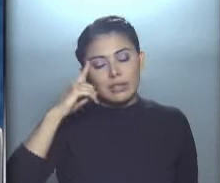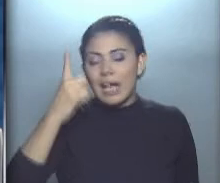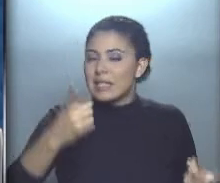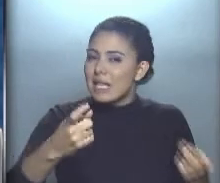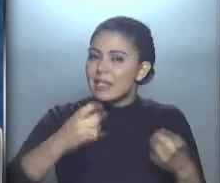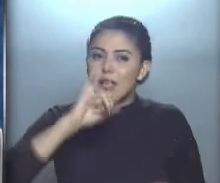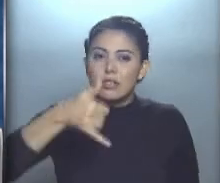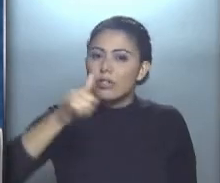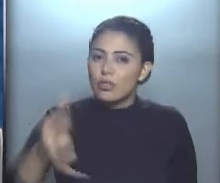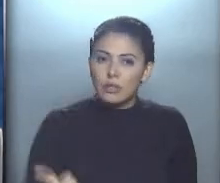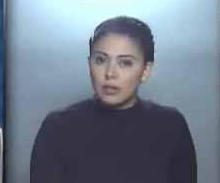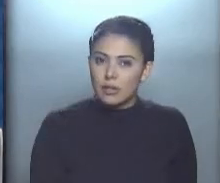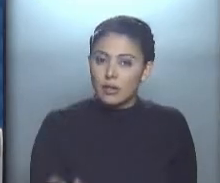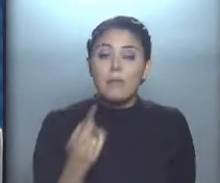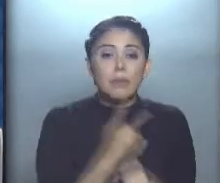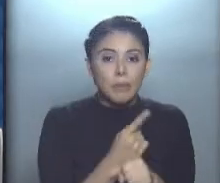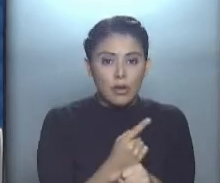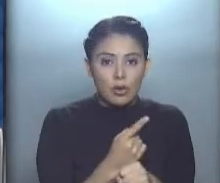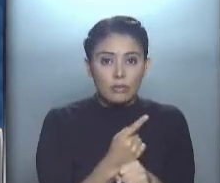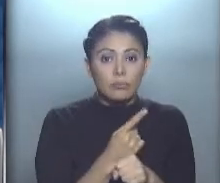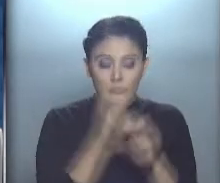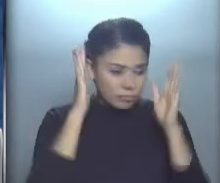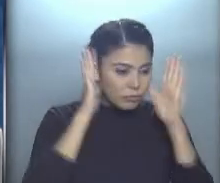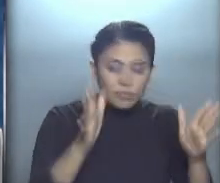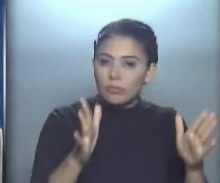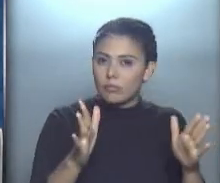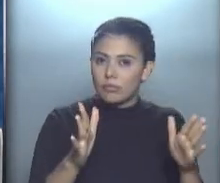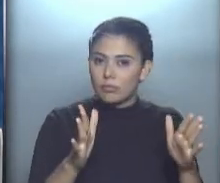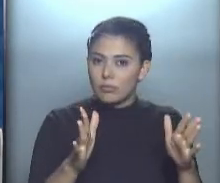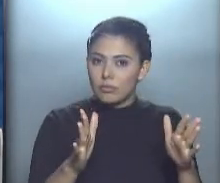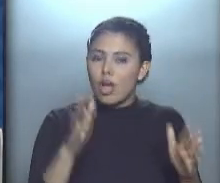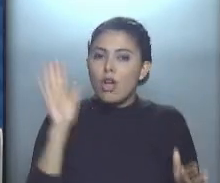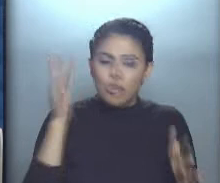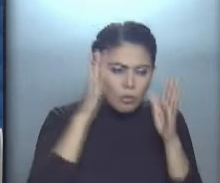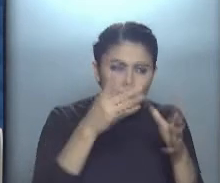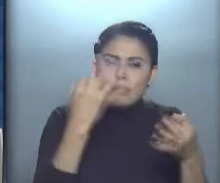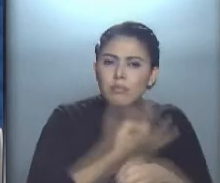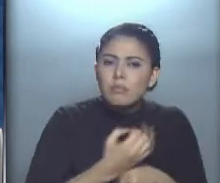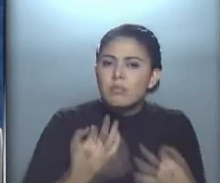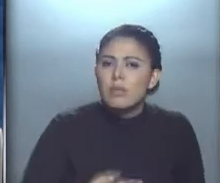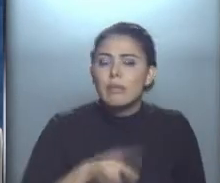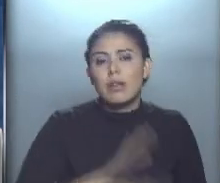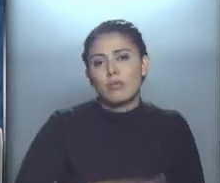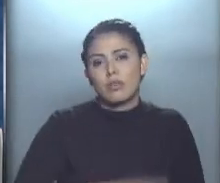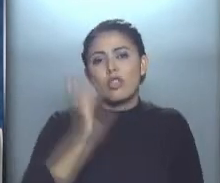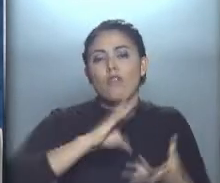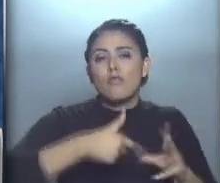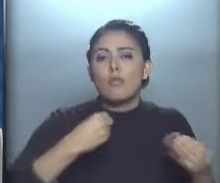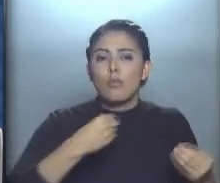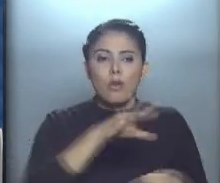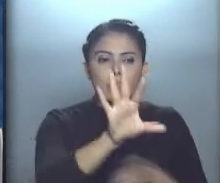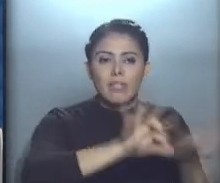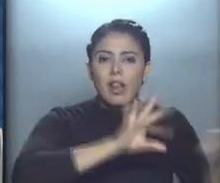e indispensable, primero, agudizar con absoluta perspicacia y responsabilidad los mecanismos de